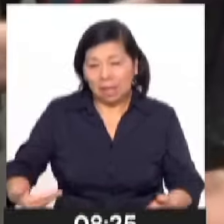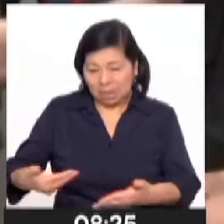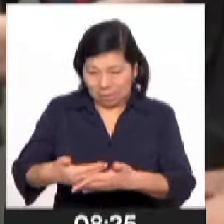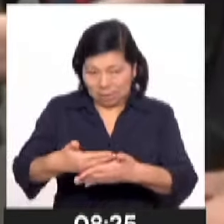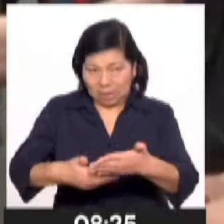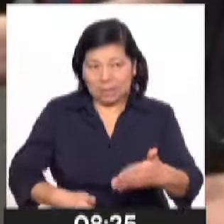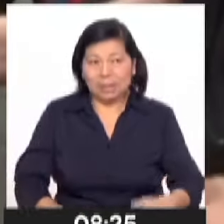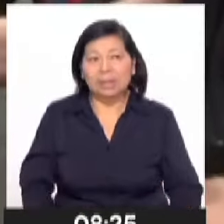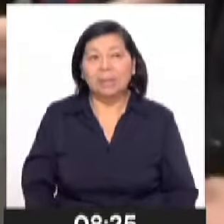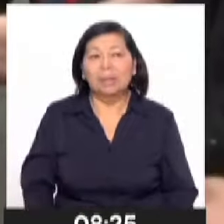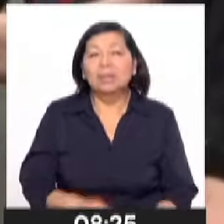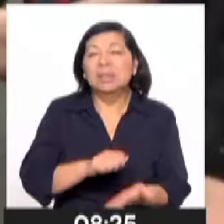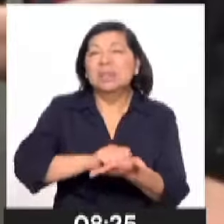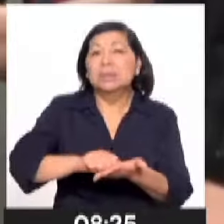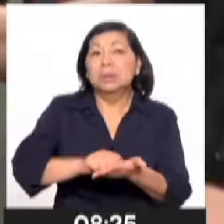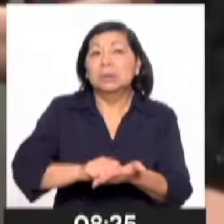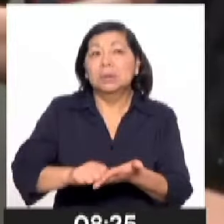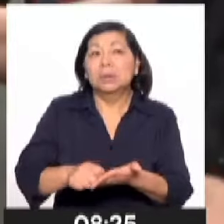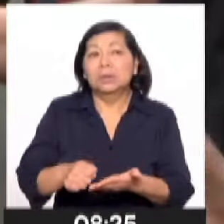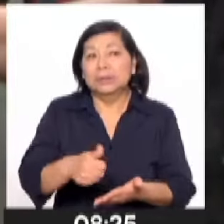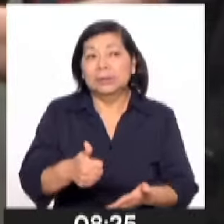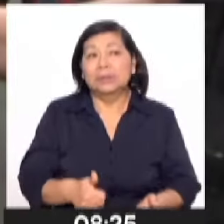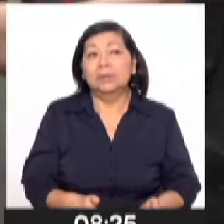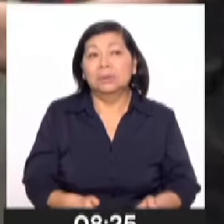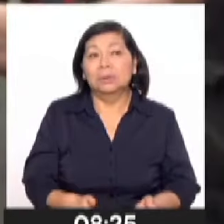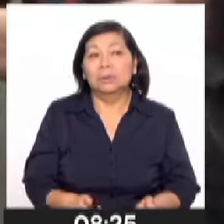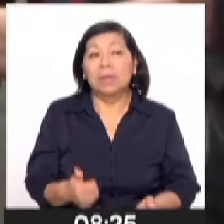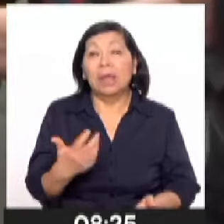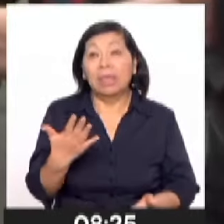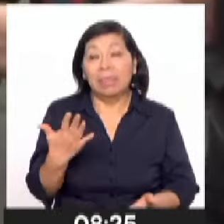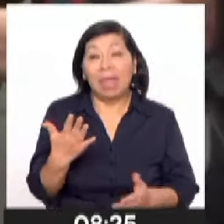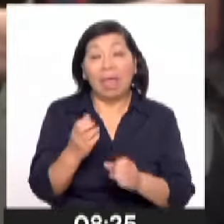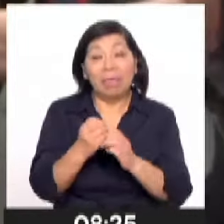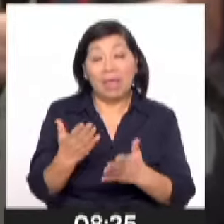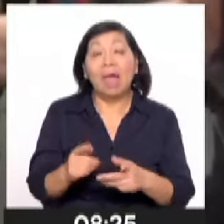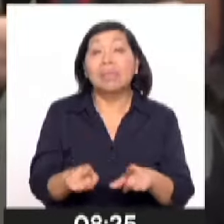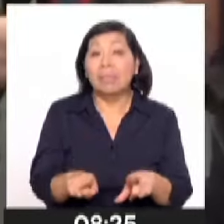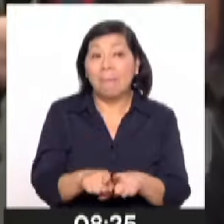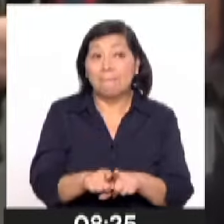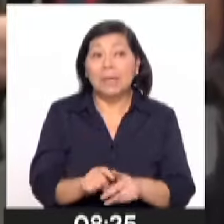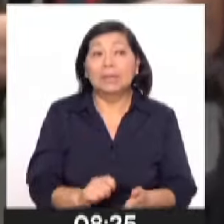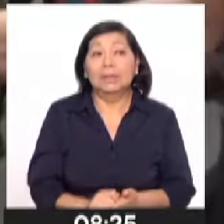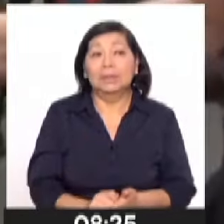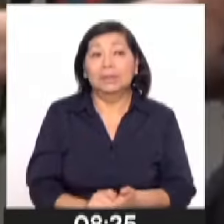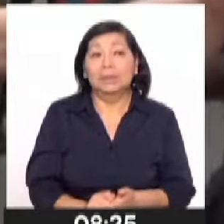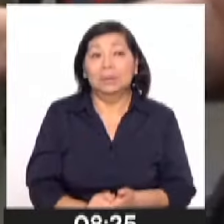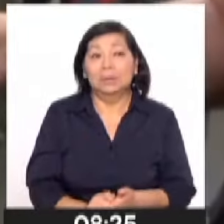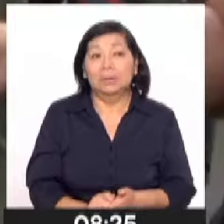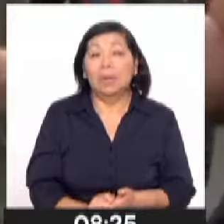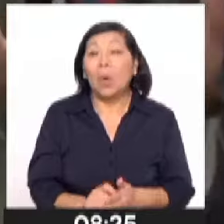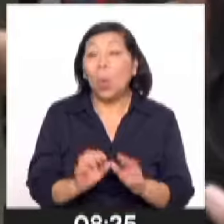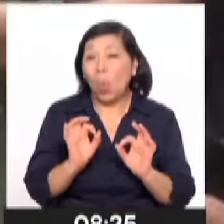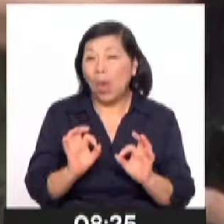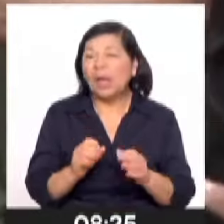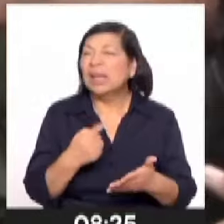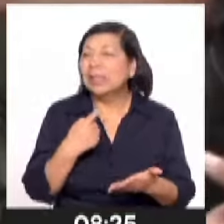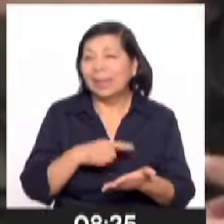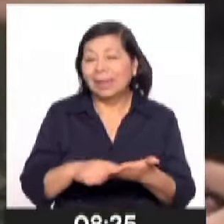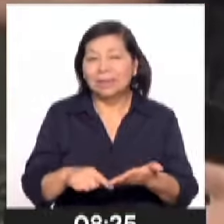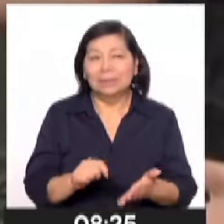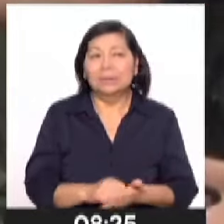Adentro está escrito igual que la hace 10 días también, es decir, con el mismo mensaje. ¿Cuál es el